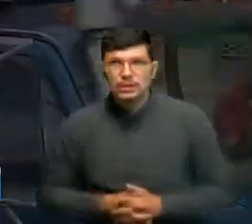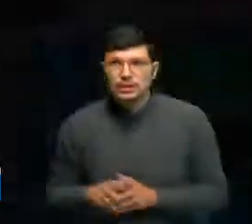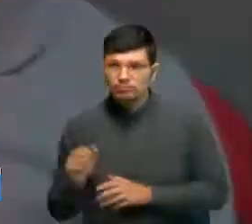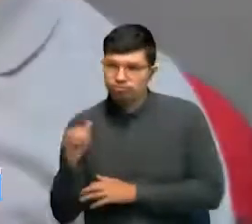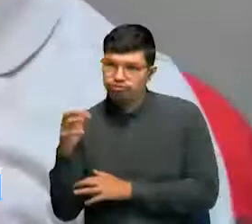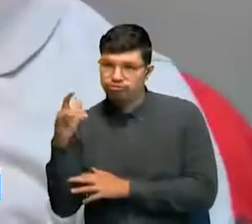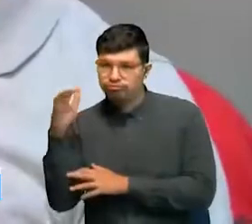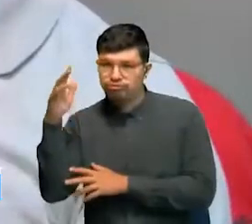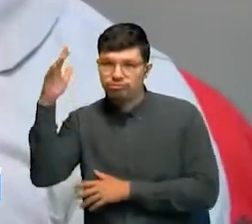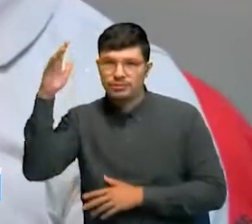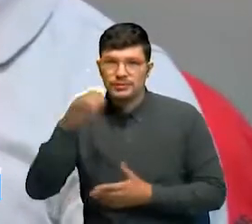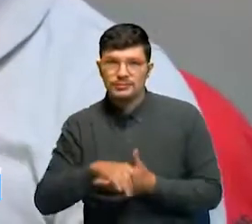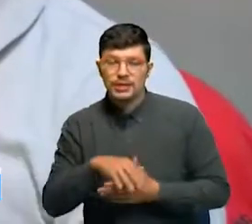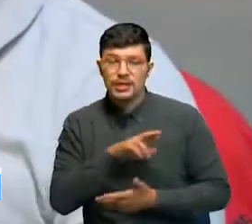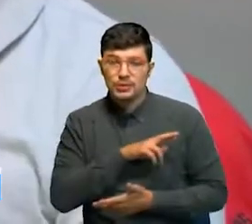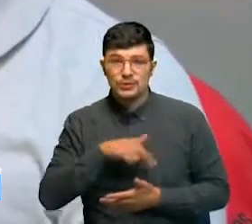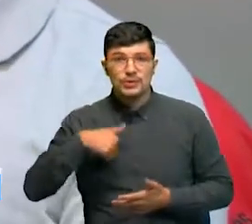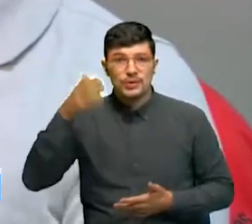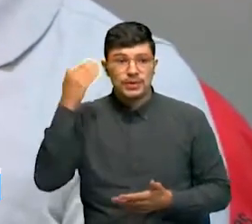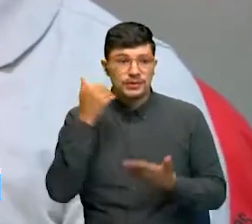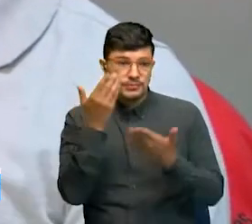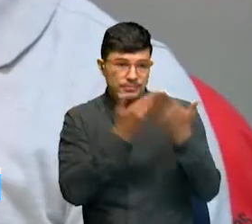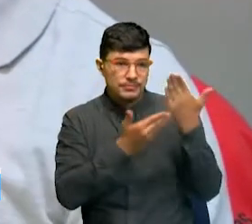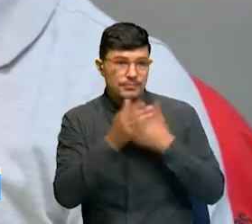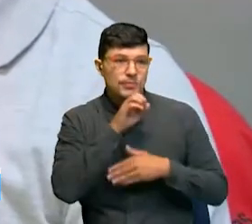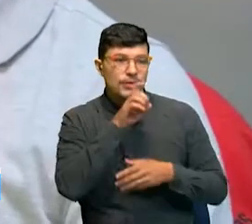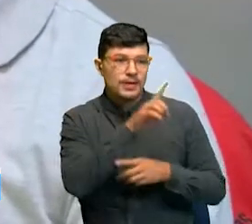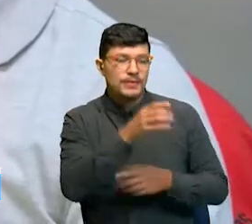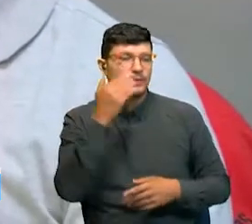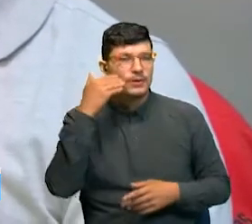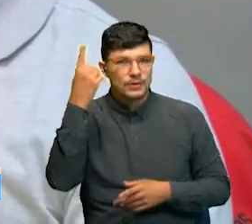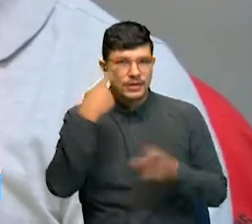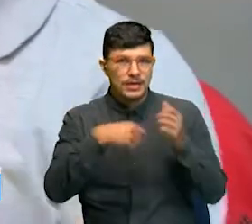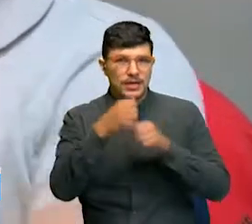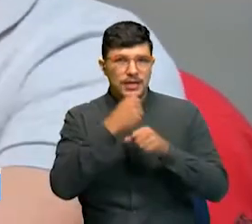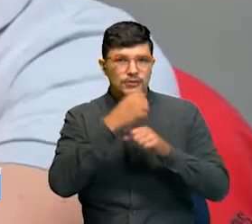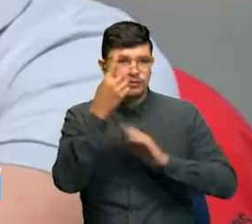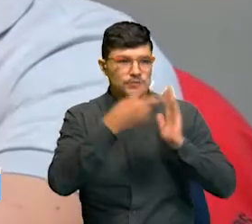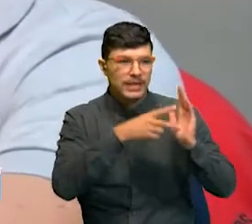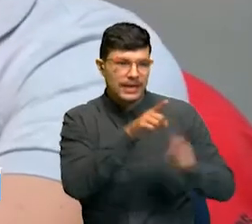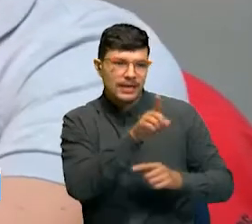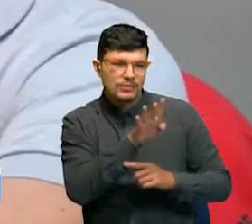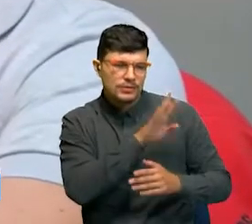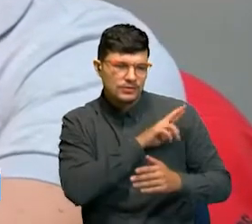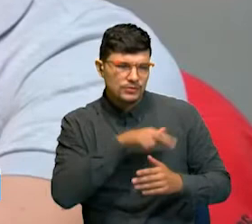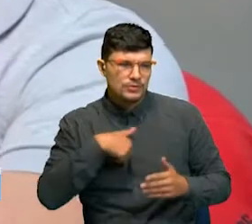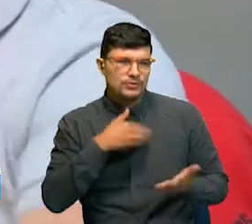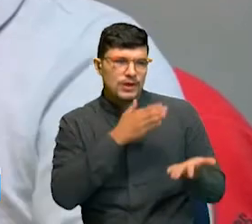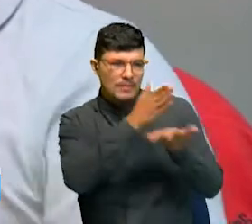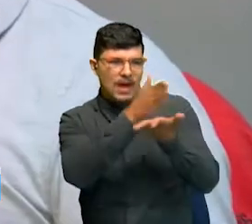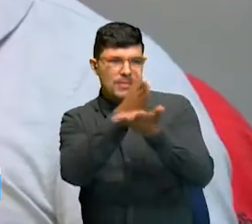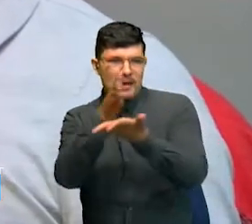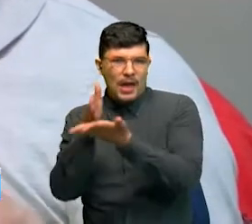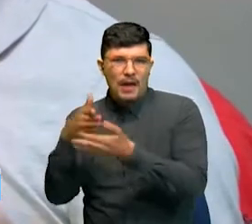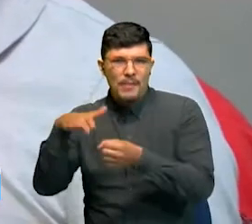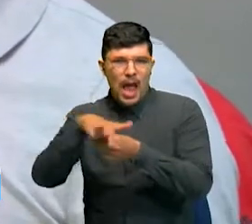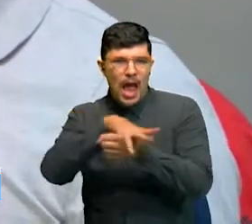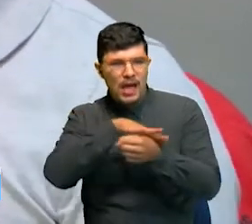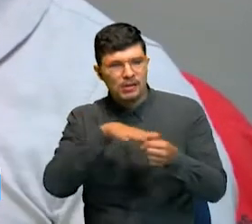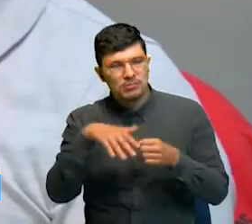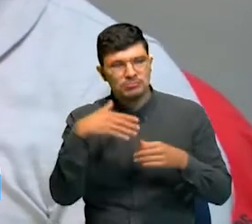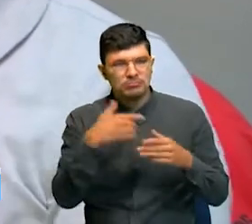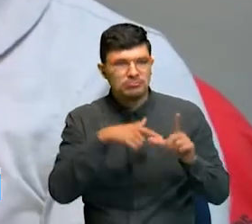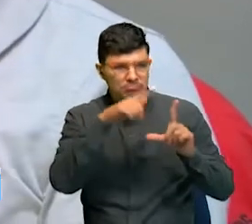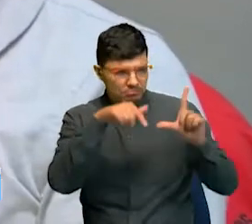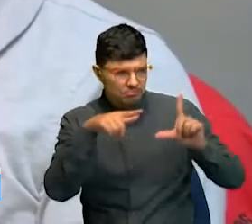Tenemos estudios en Bucaramanga que hemos venido conduciendo desde el año 14 hacia acá, en los cuales nosotros vamos a los barrios que por los